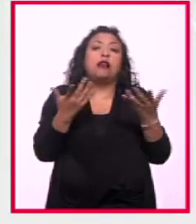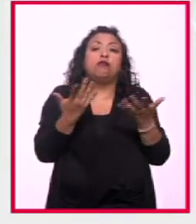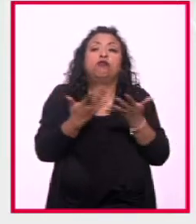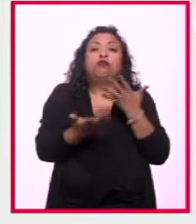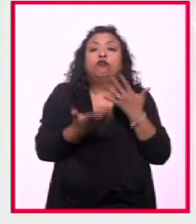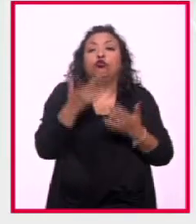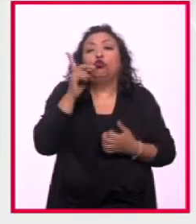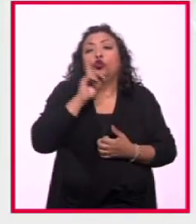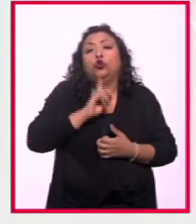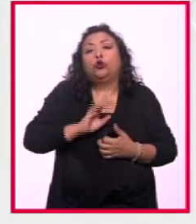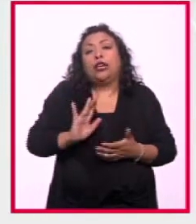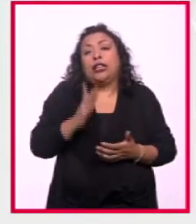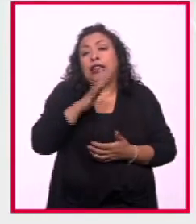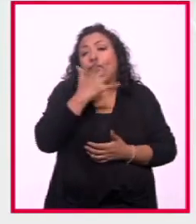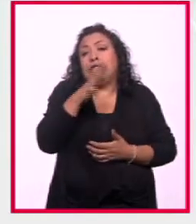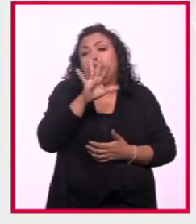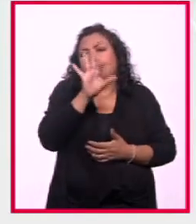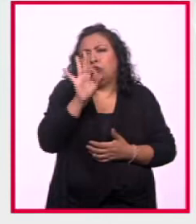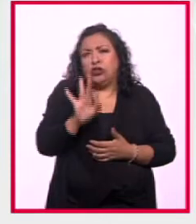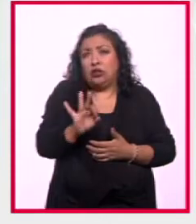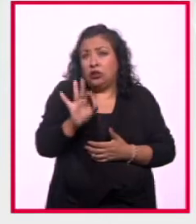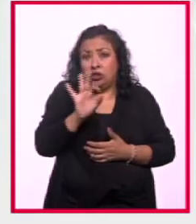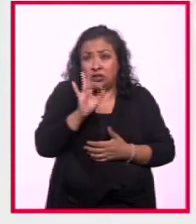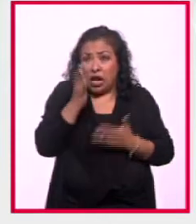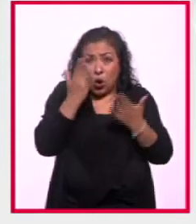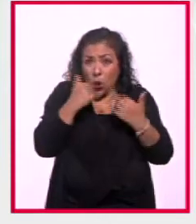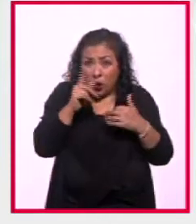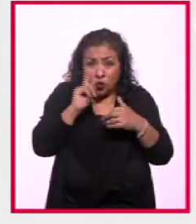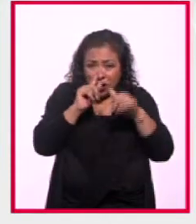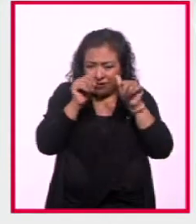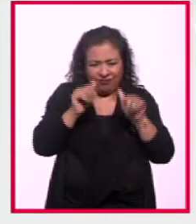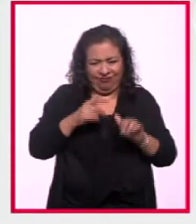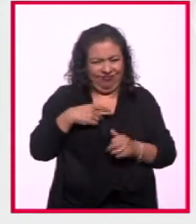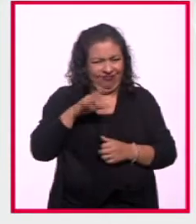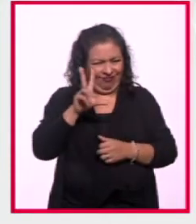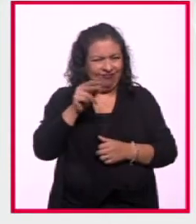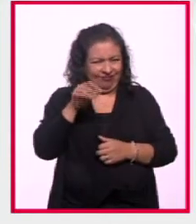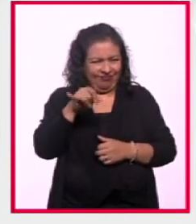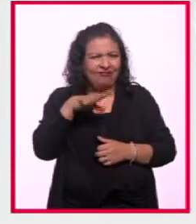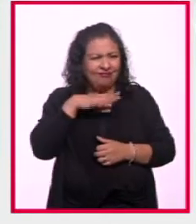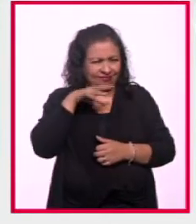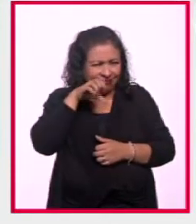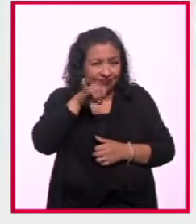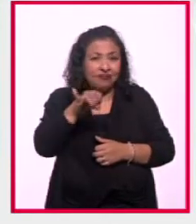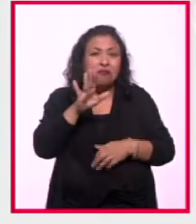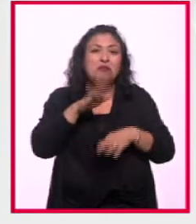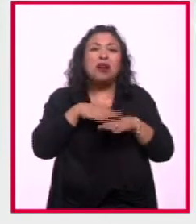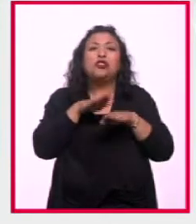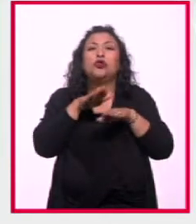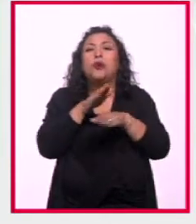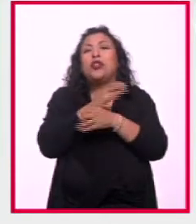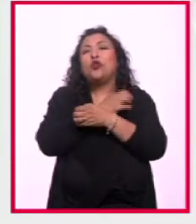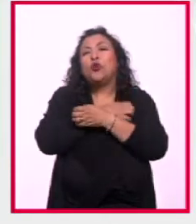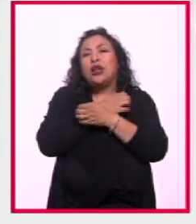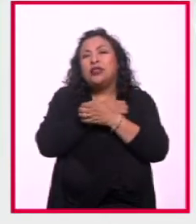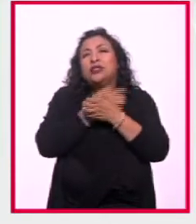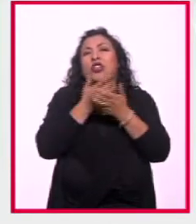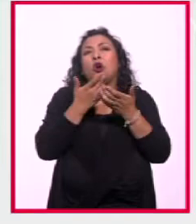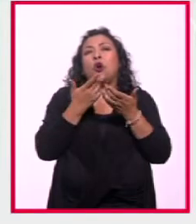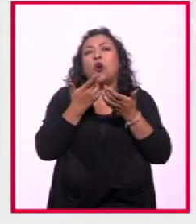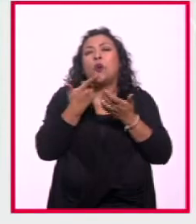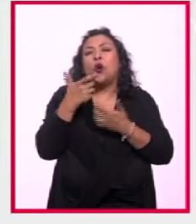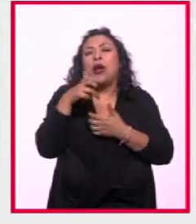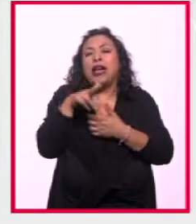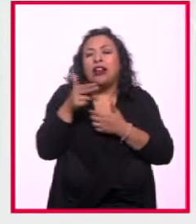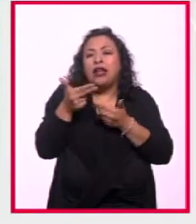y lo curioso es que no es porque no haya mujeres artistas es toda una cuestión educativa es como un gen cultural